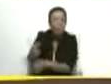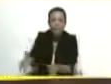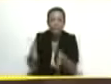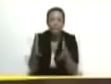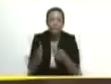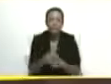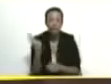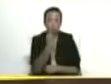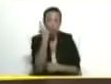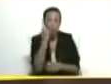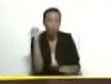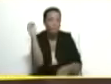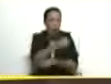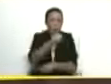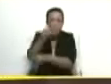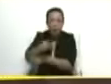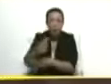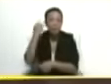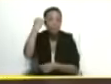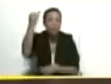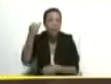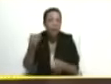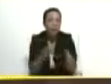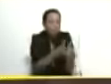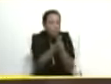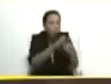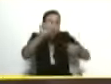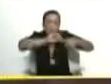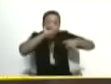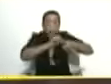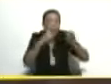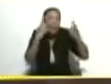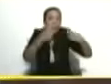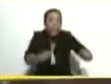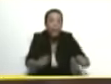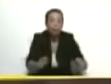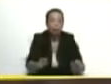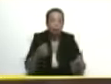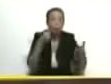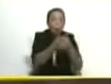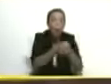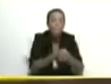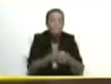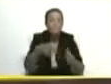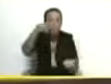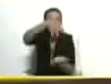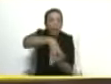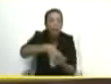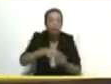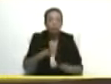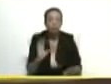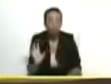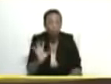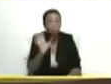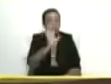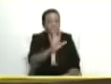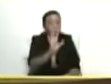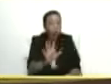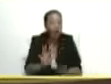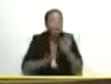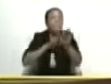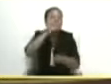Y no solo para derrotar golpes de Estado, conspiraciones, intentos, sino para avanzar en lo que fue la